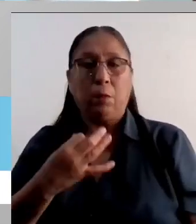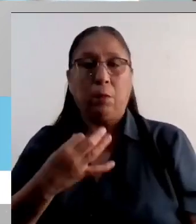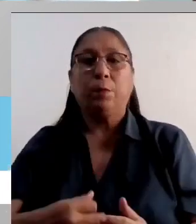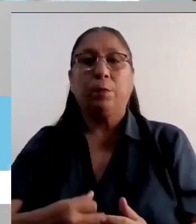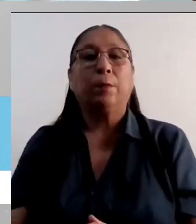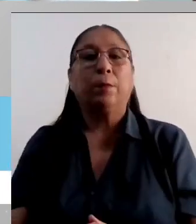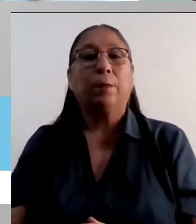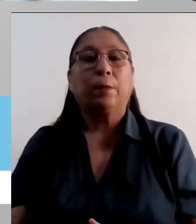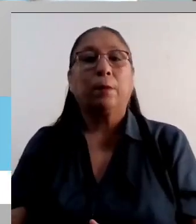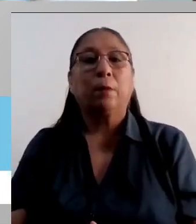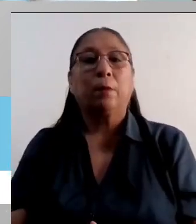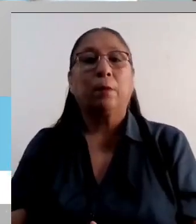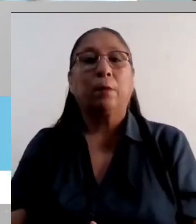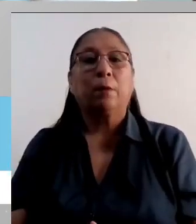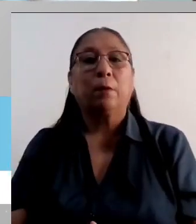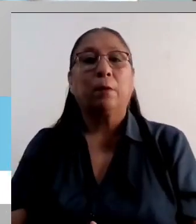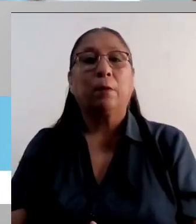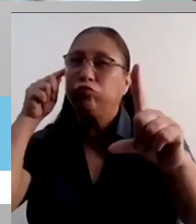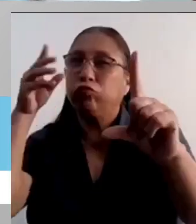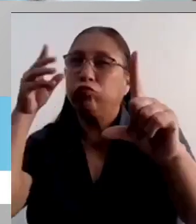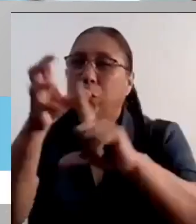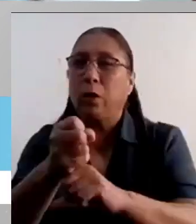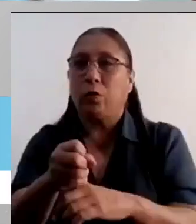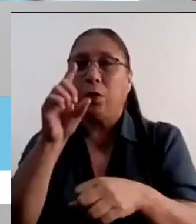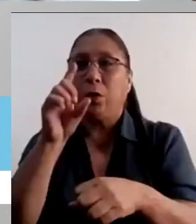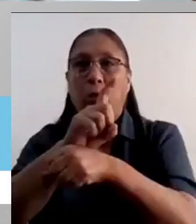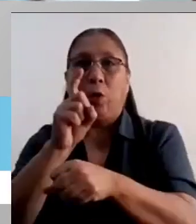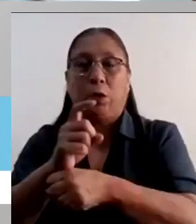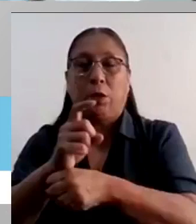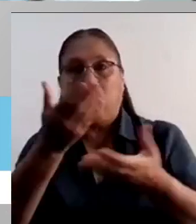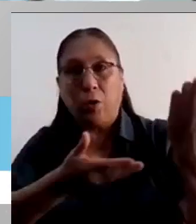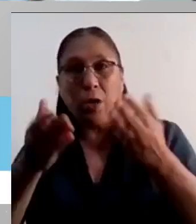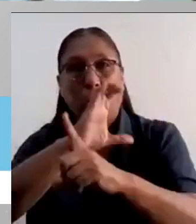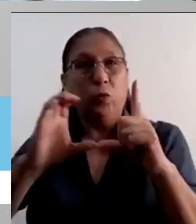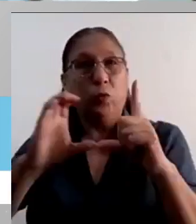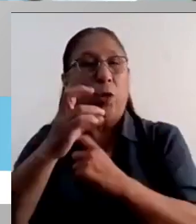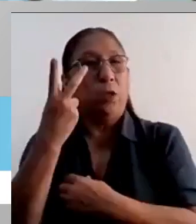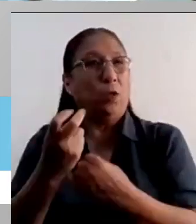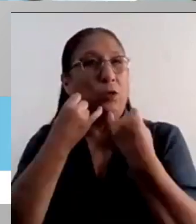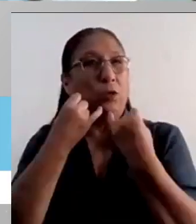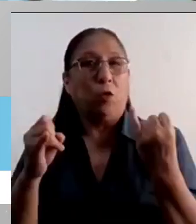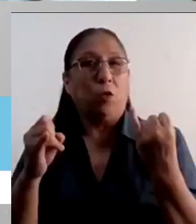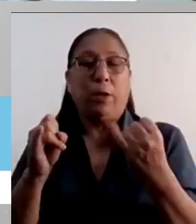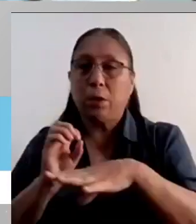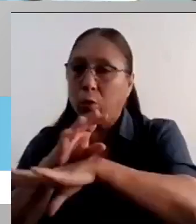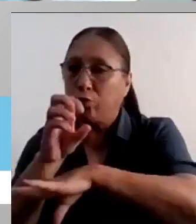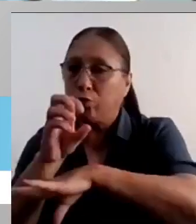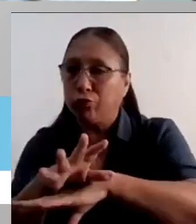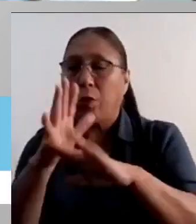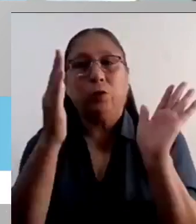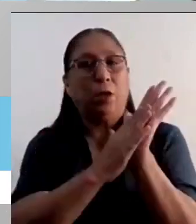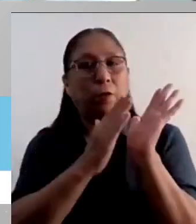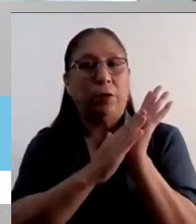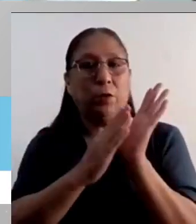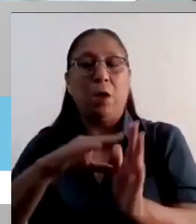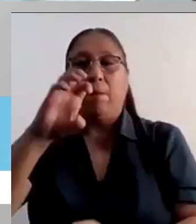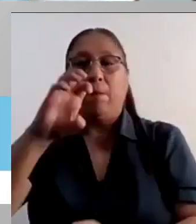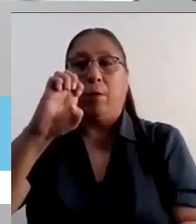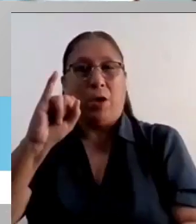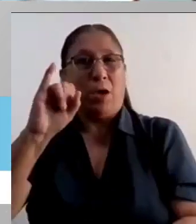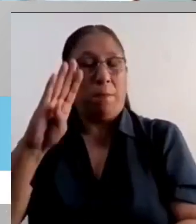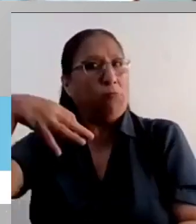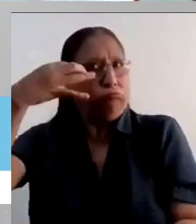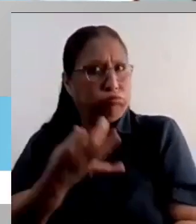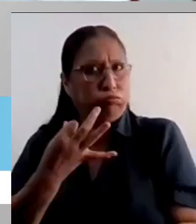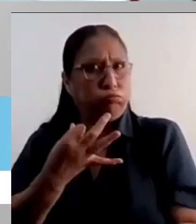¿Cuáles son los retos de la educación intercultural bilingüe y recomendaciones de la Defensoría del Pueblo para una EIB de calidad?